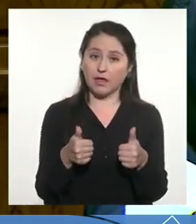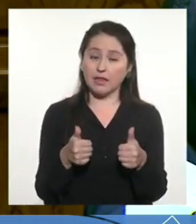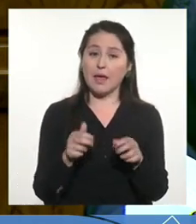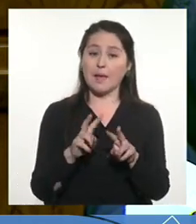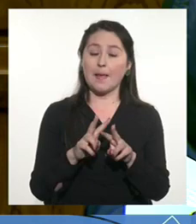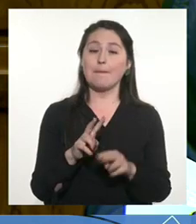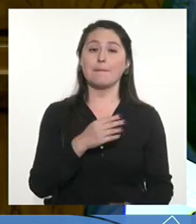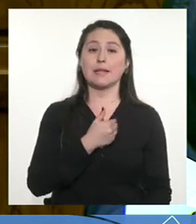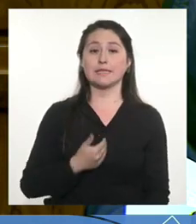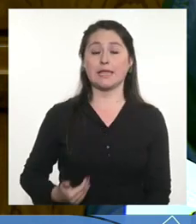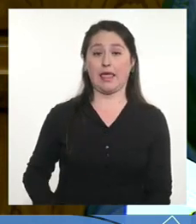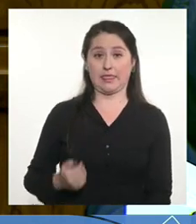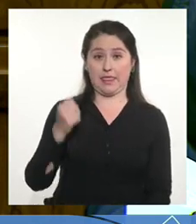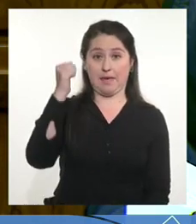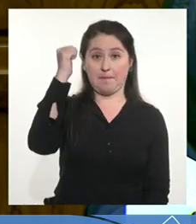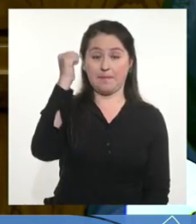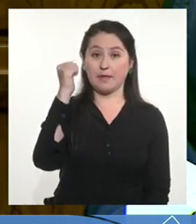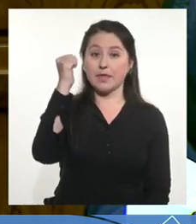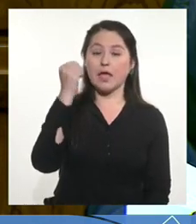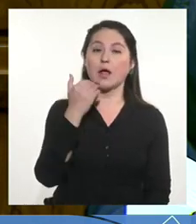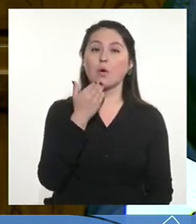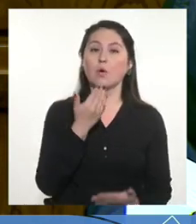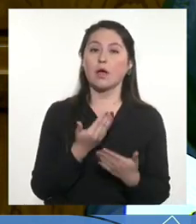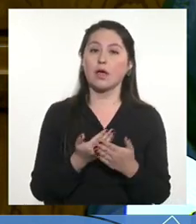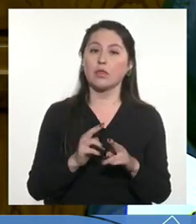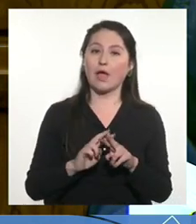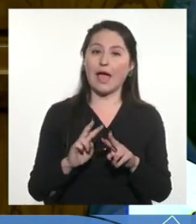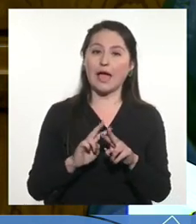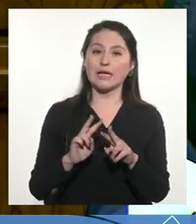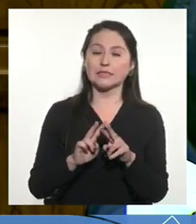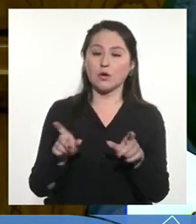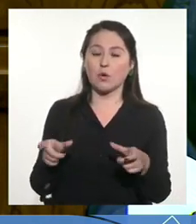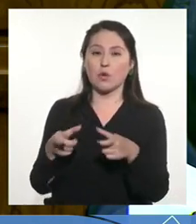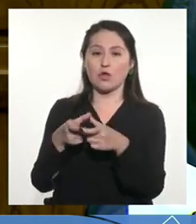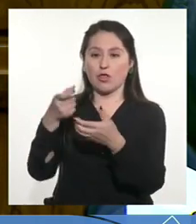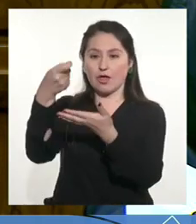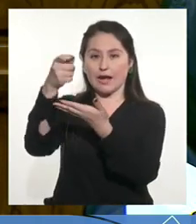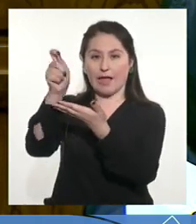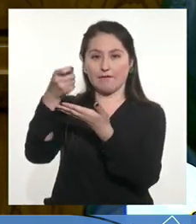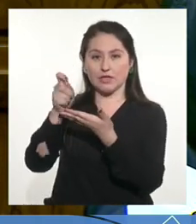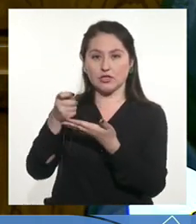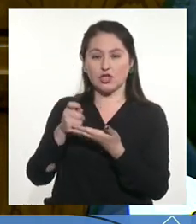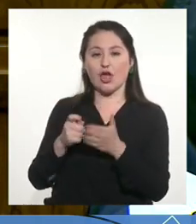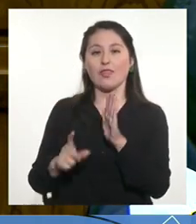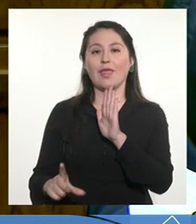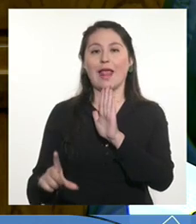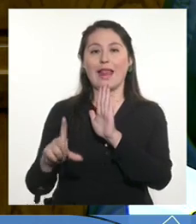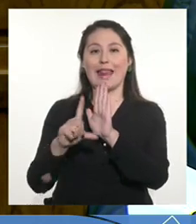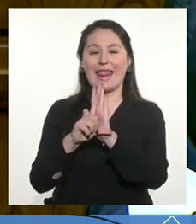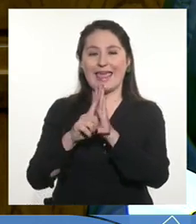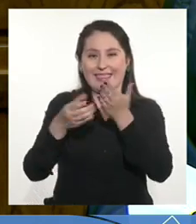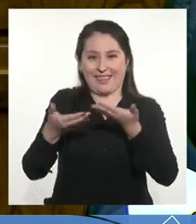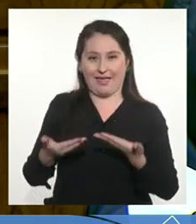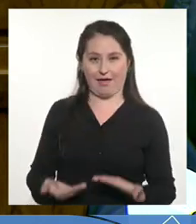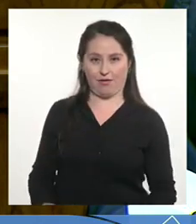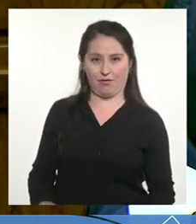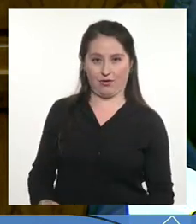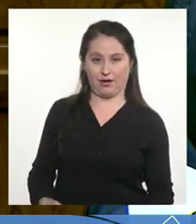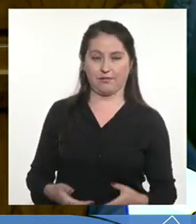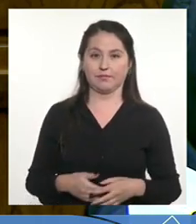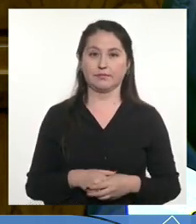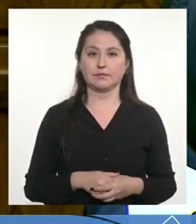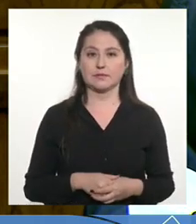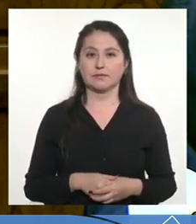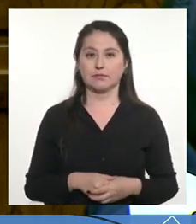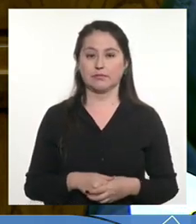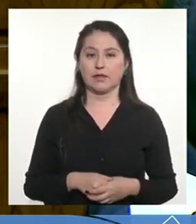al generar institucionalidad permanente para revisión y adecuación de leyes vigentes y